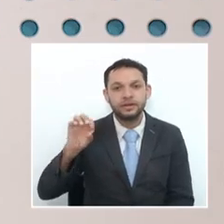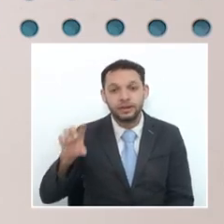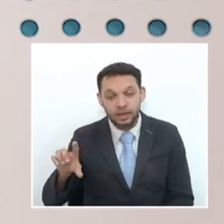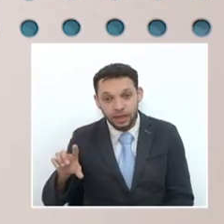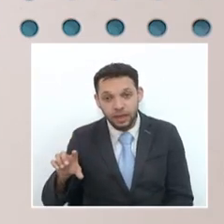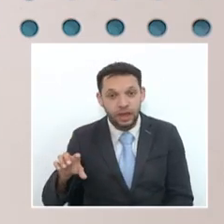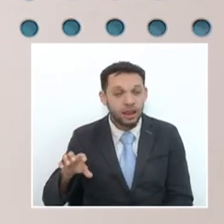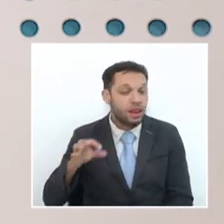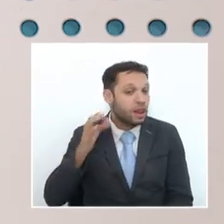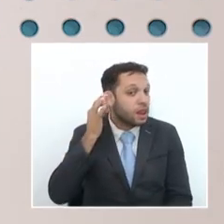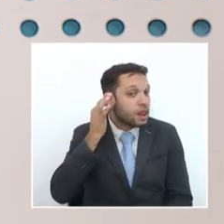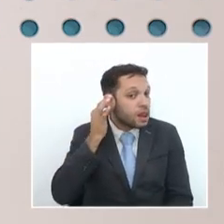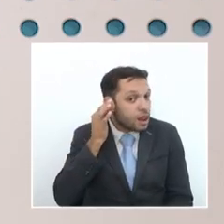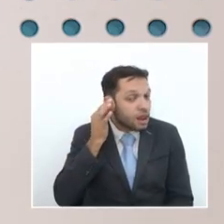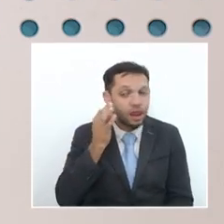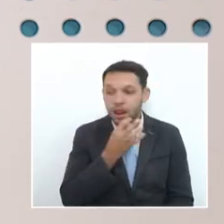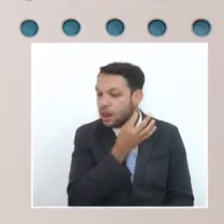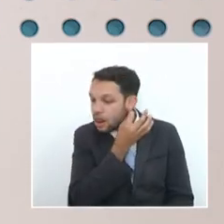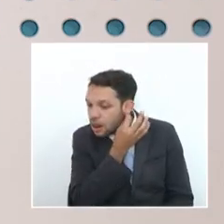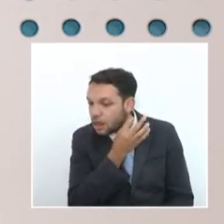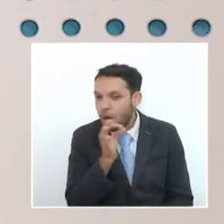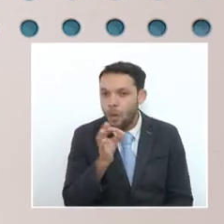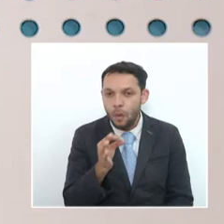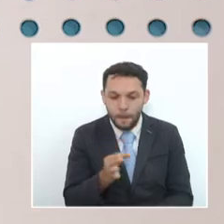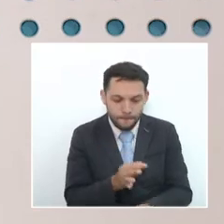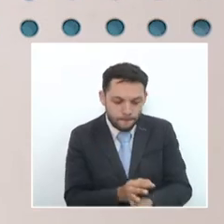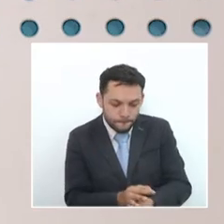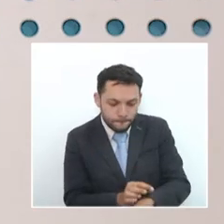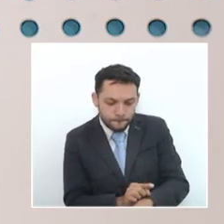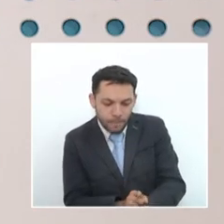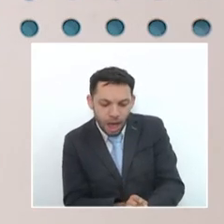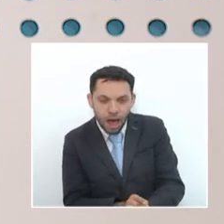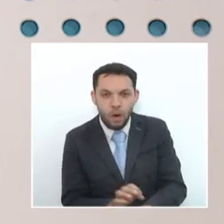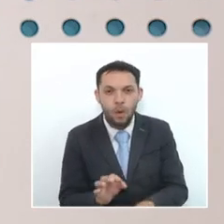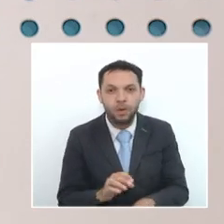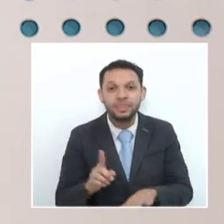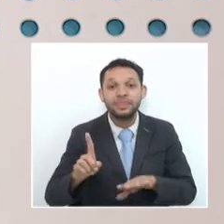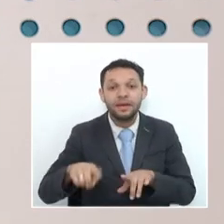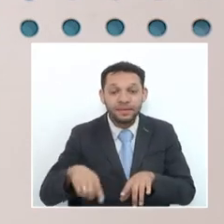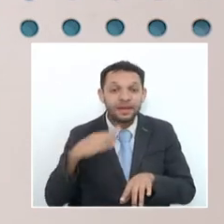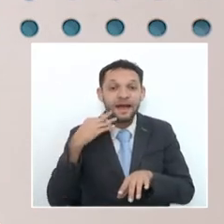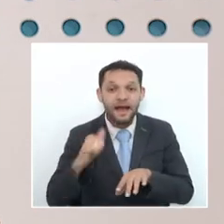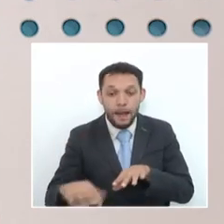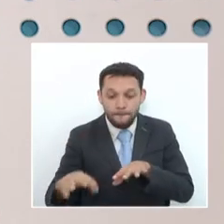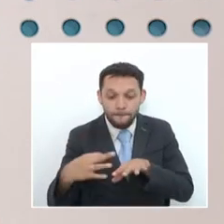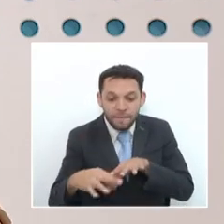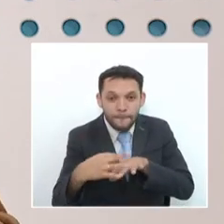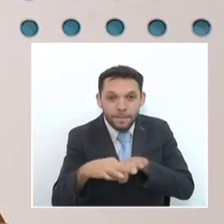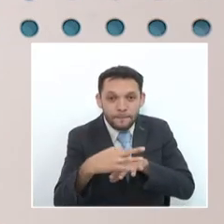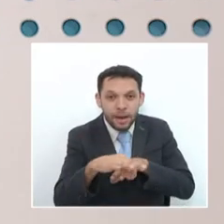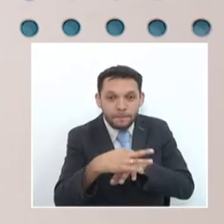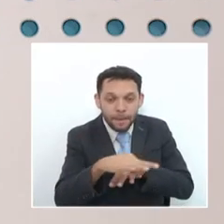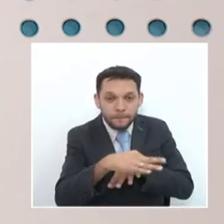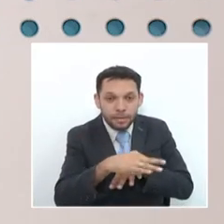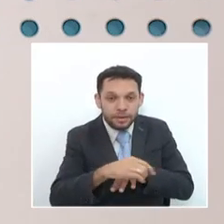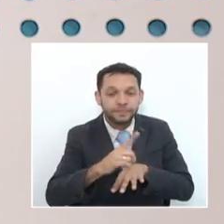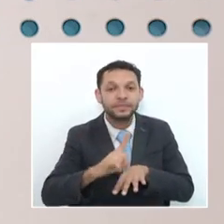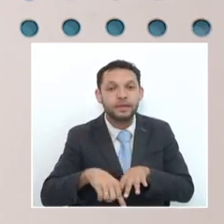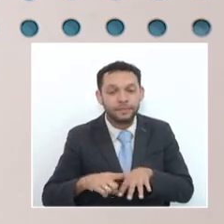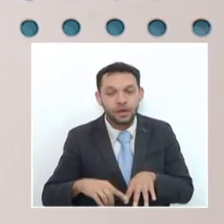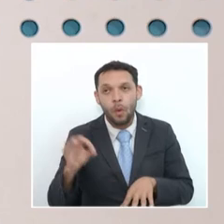del reloj, puede ser el esmalte, unas alergias por esmalte terribles, o a los productos para